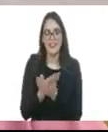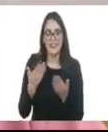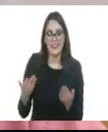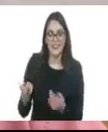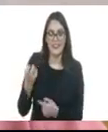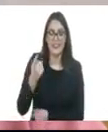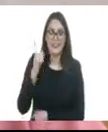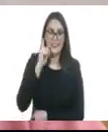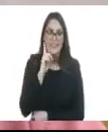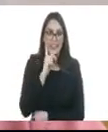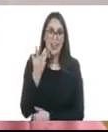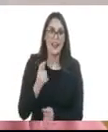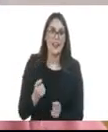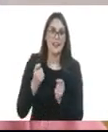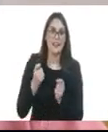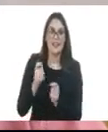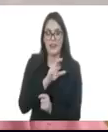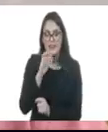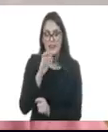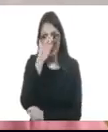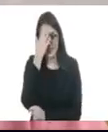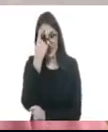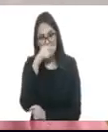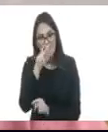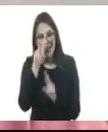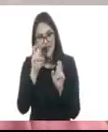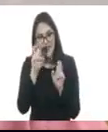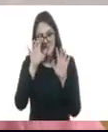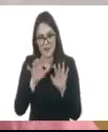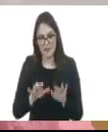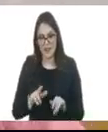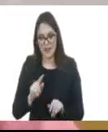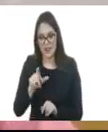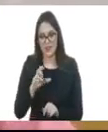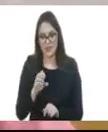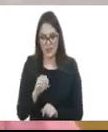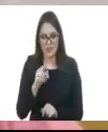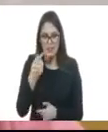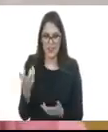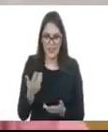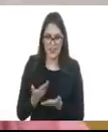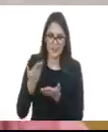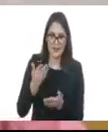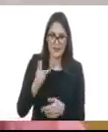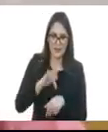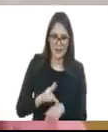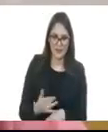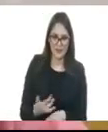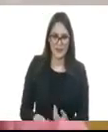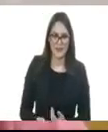de texto periodístico. Adelante, Scarlett, por favor.